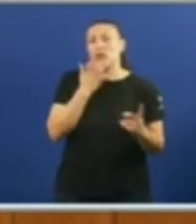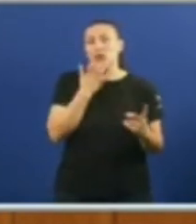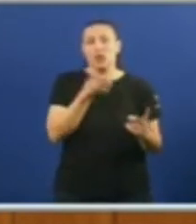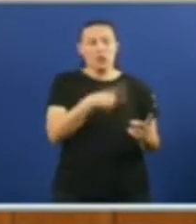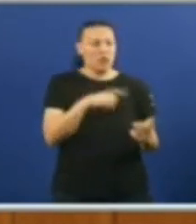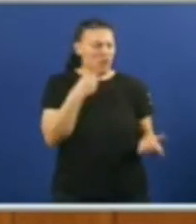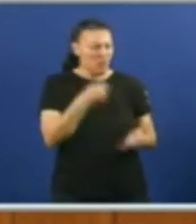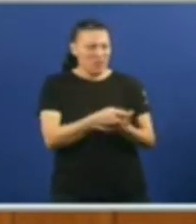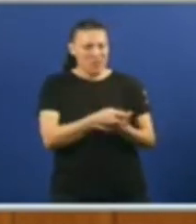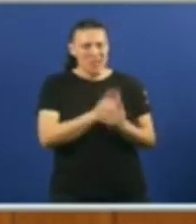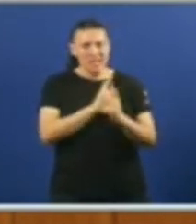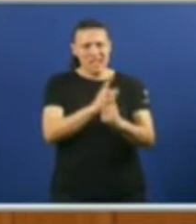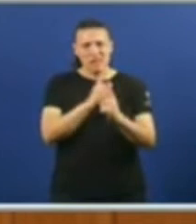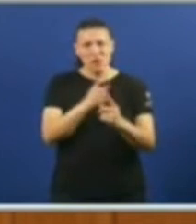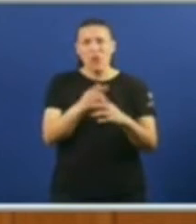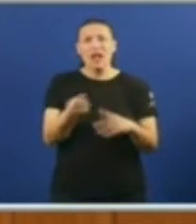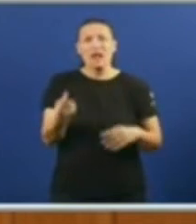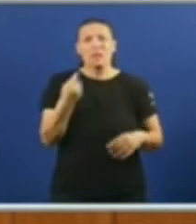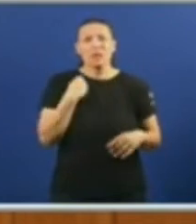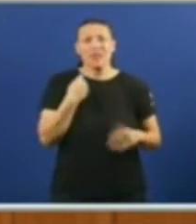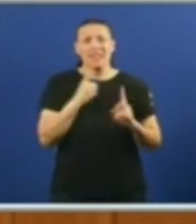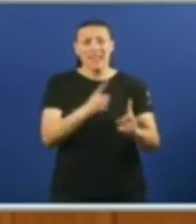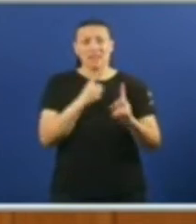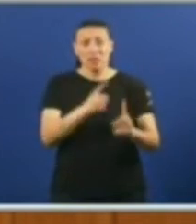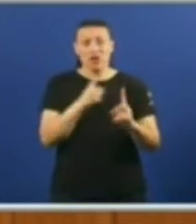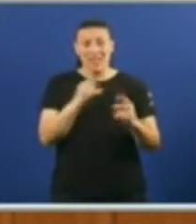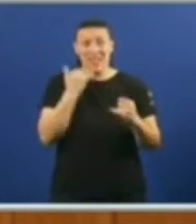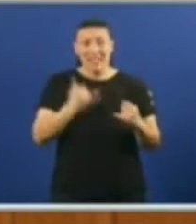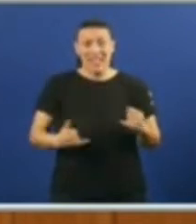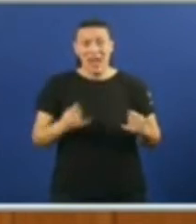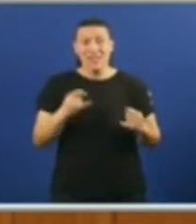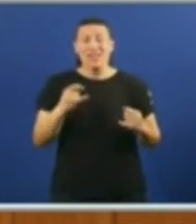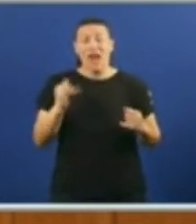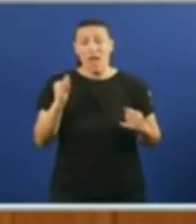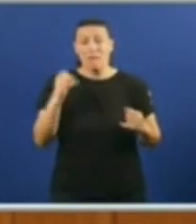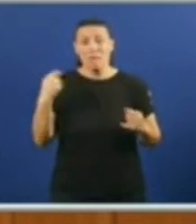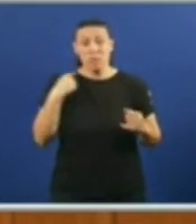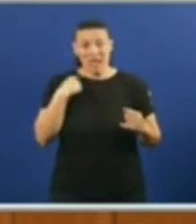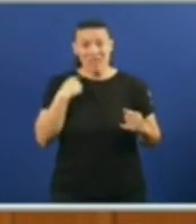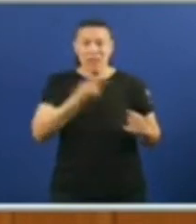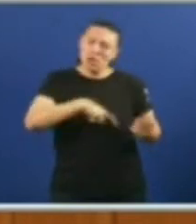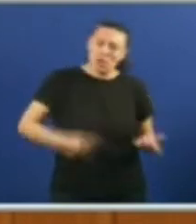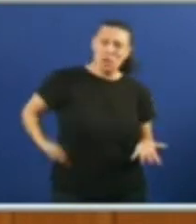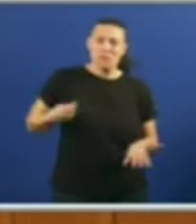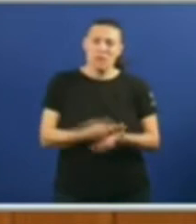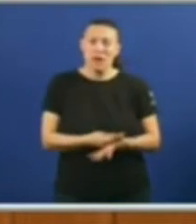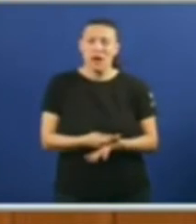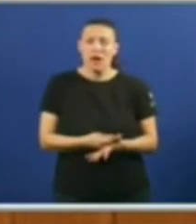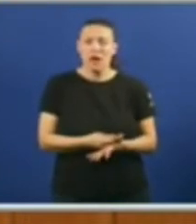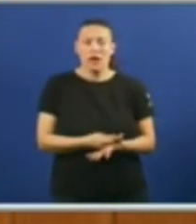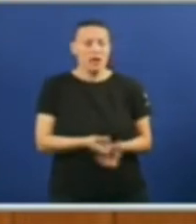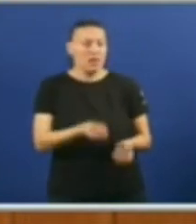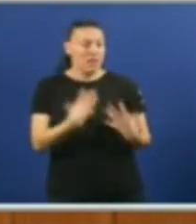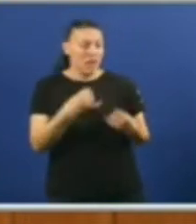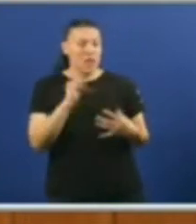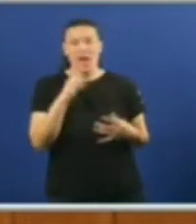todos e todos as pérdidas que produce o transporte da enerxía. Cos datos que nós temos, e que son datos